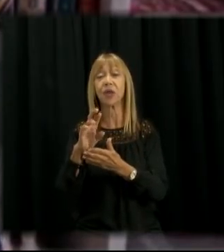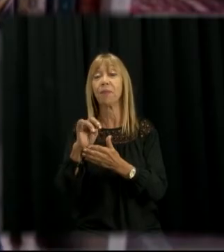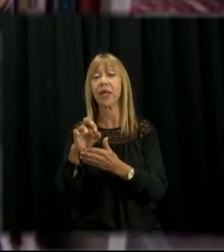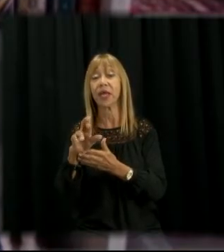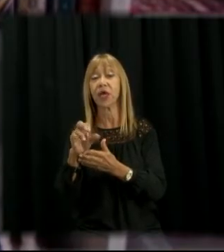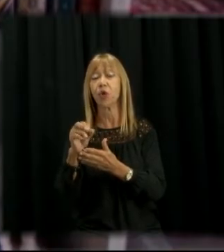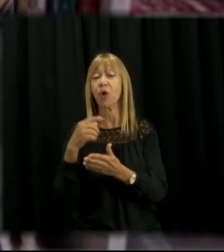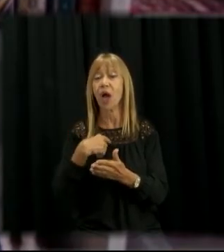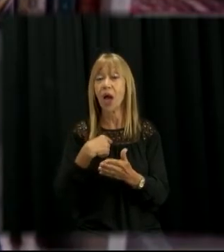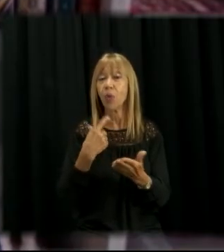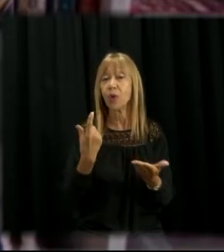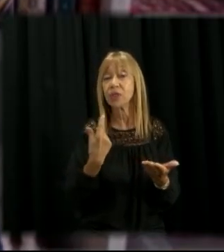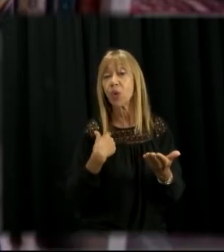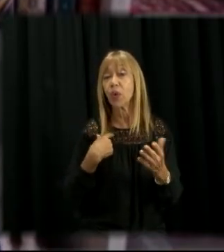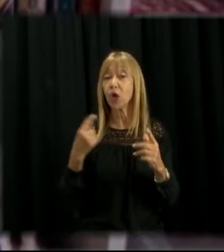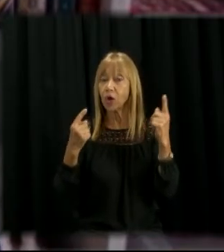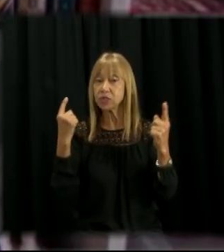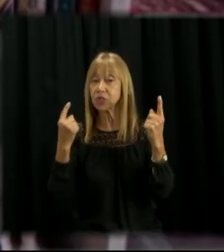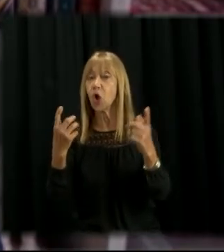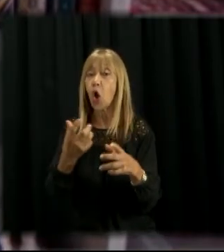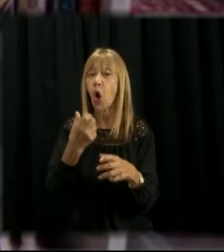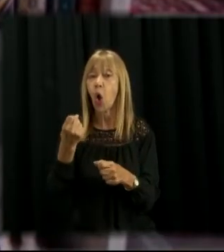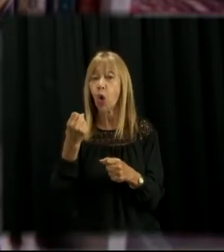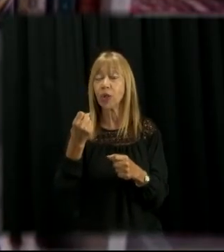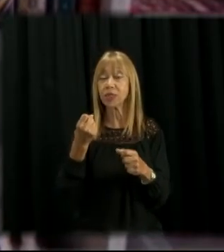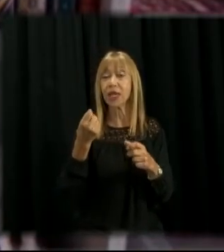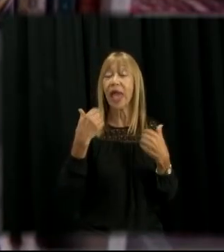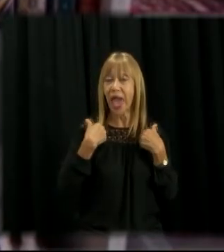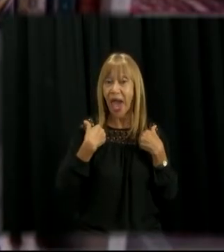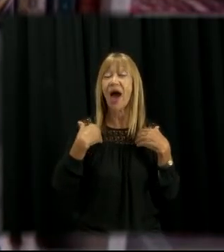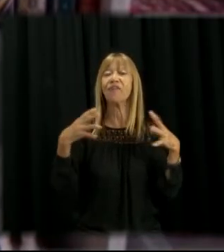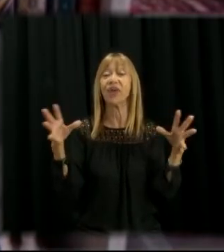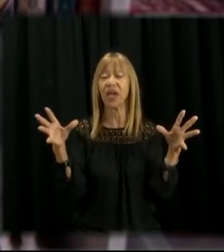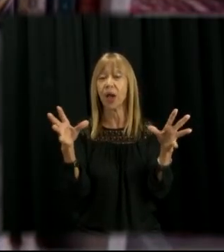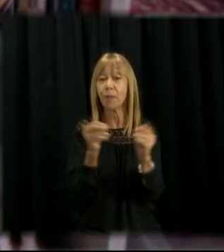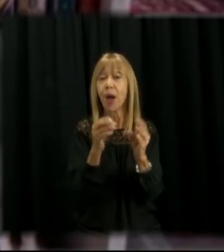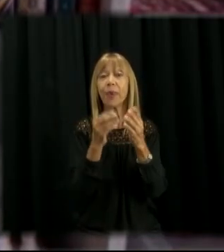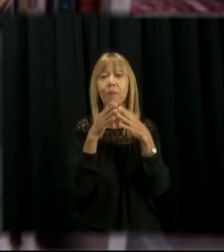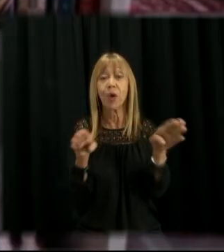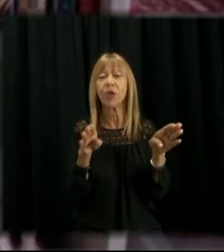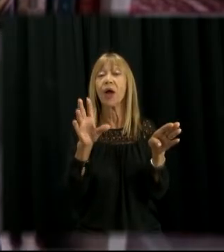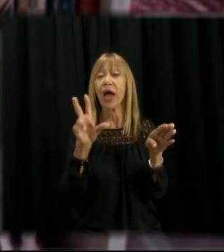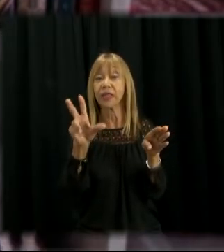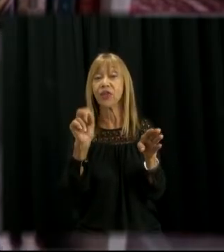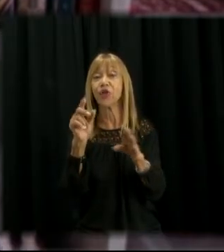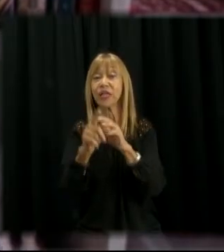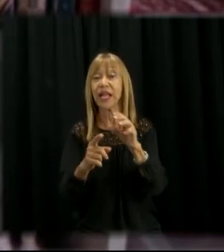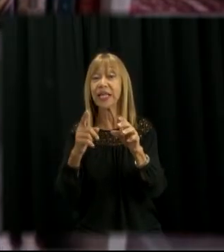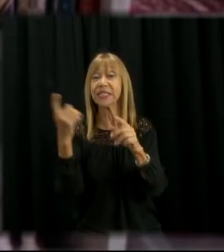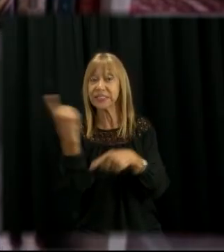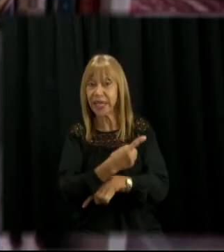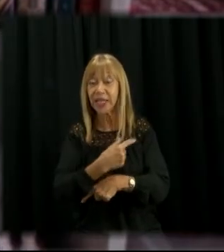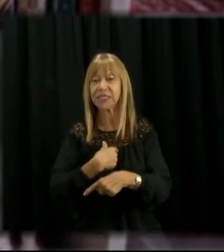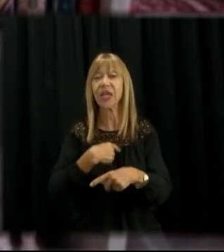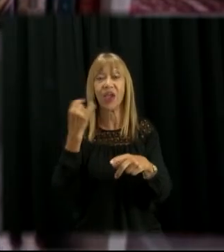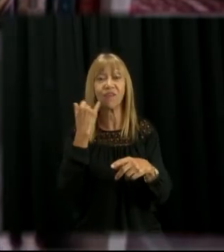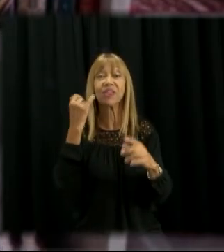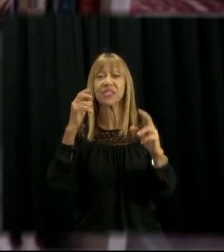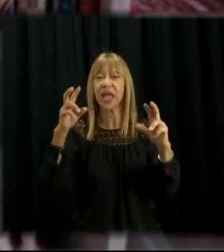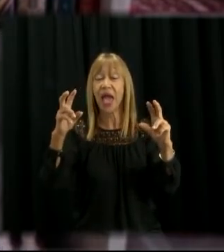Marrero, yo sugeriría que tuviéramos una vista pública y que el gobierno venga con un